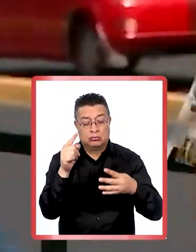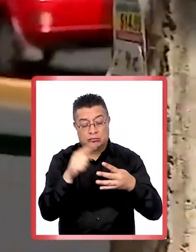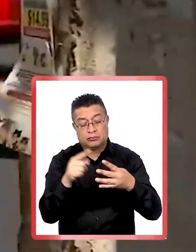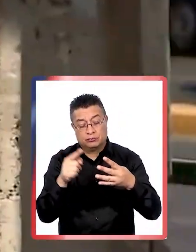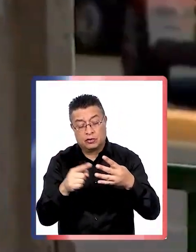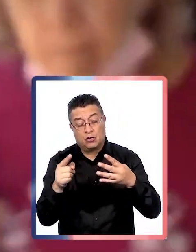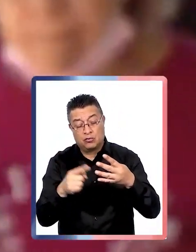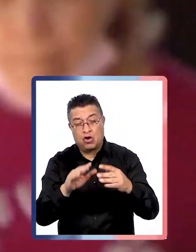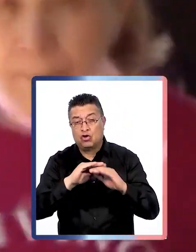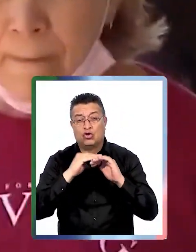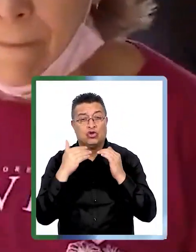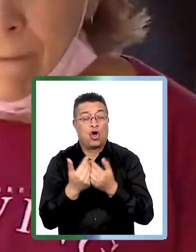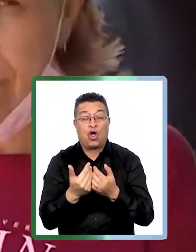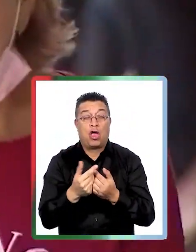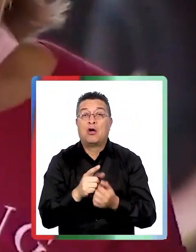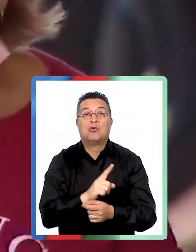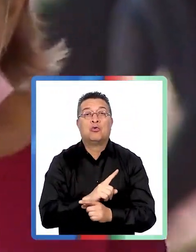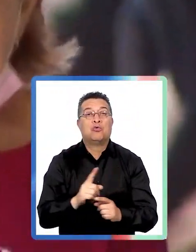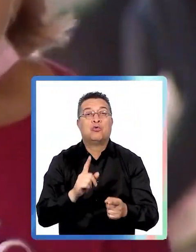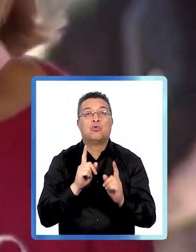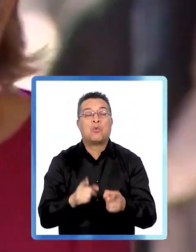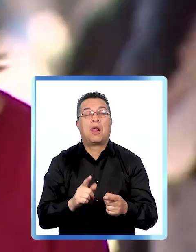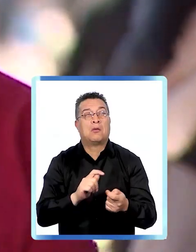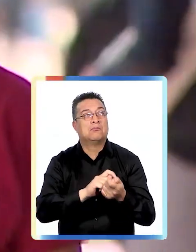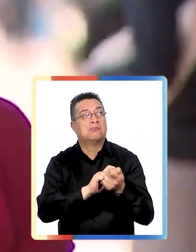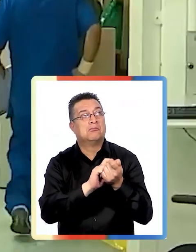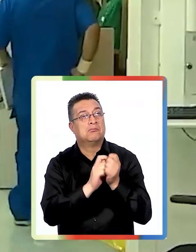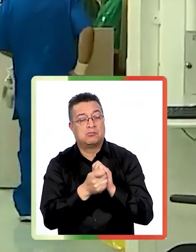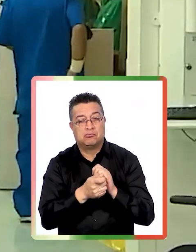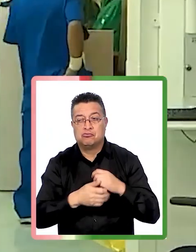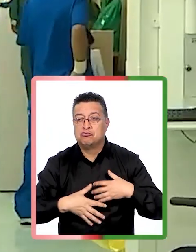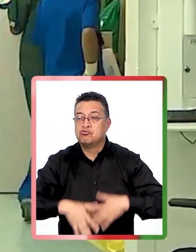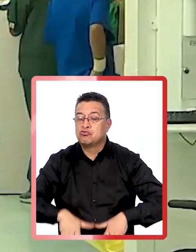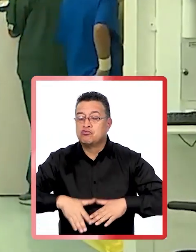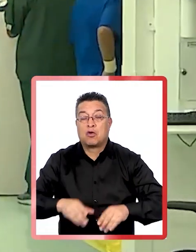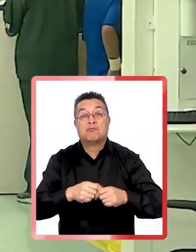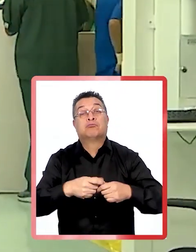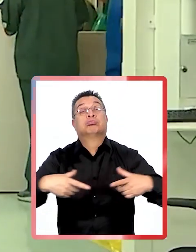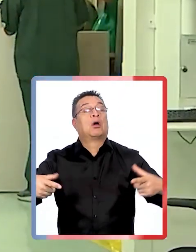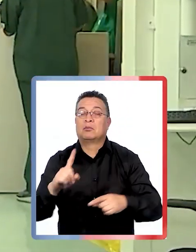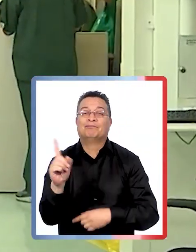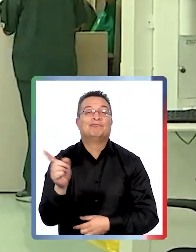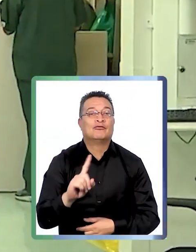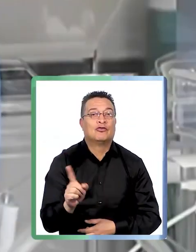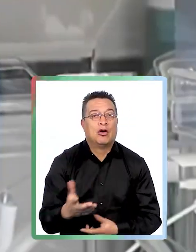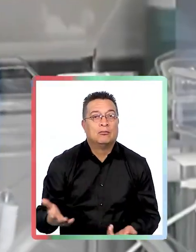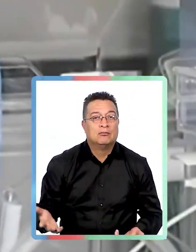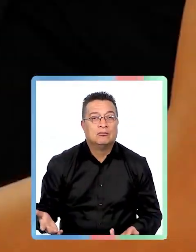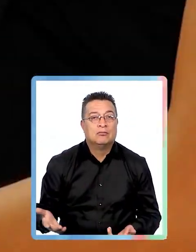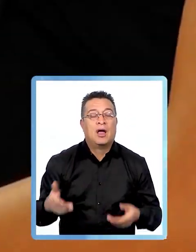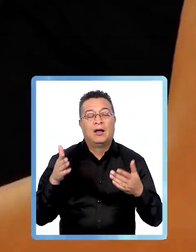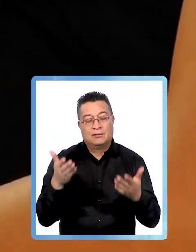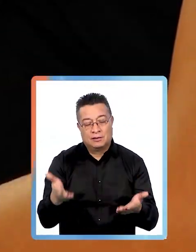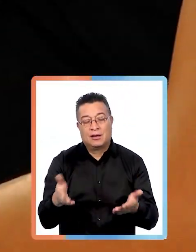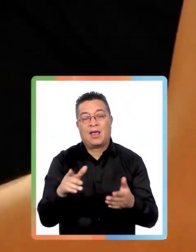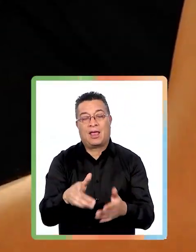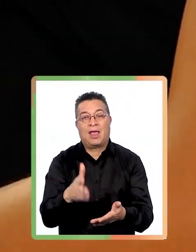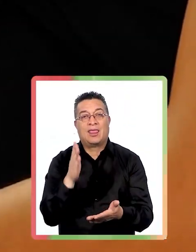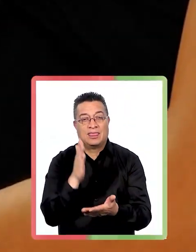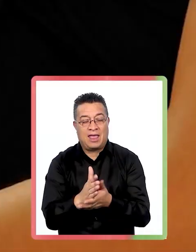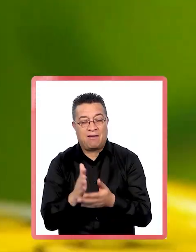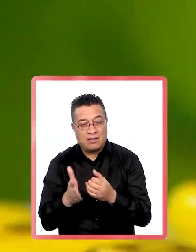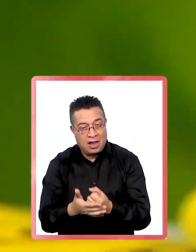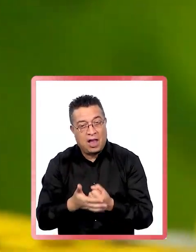ninguna de estas medidas ha logrado cambios así muy significativos. Yo creo que lo que